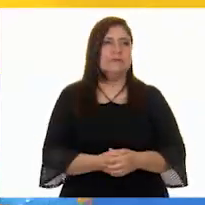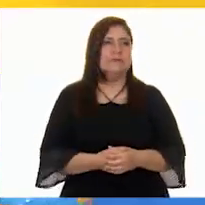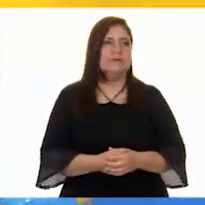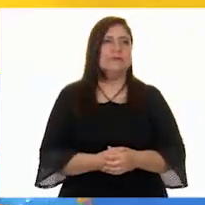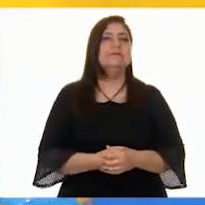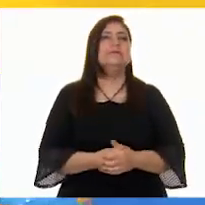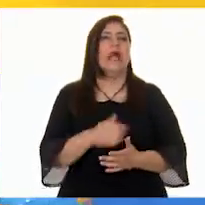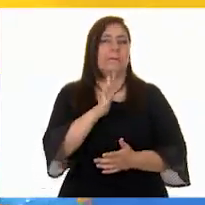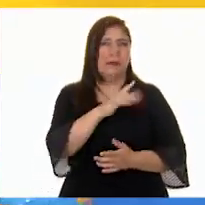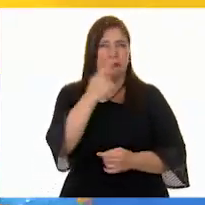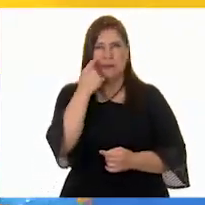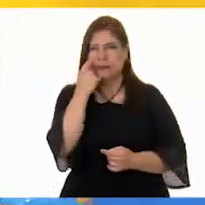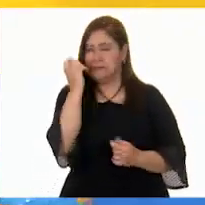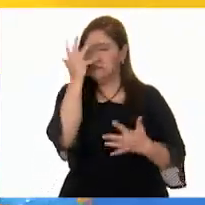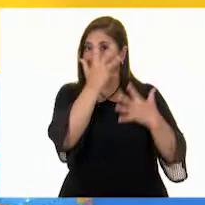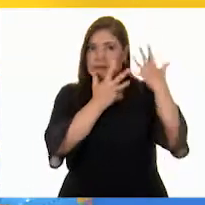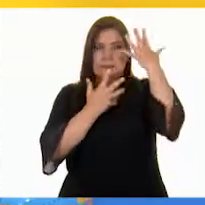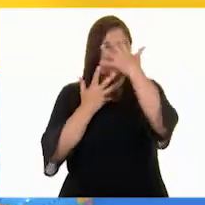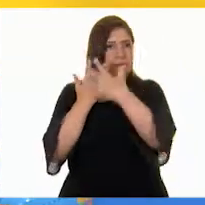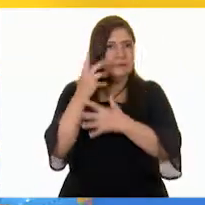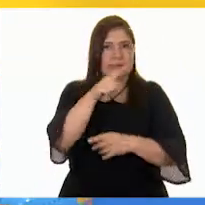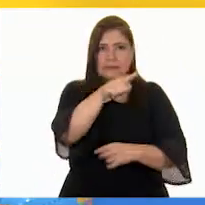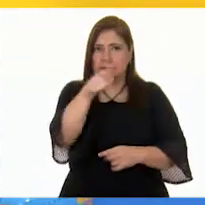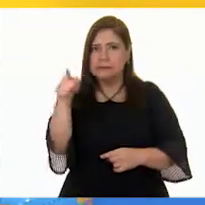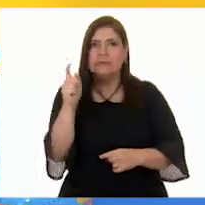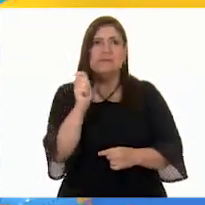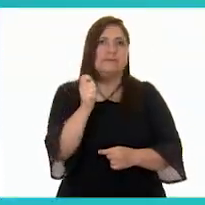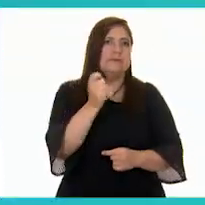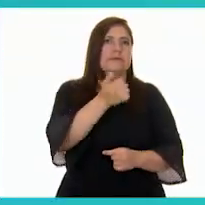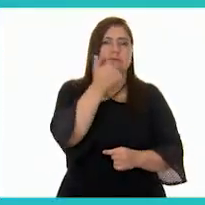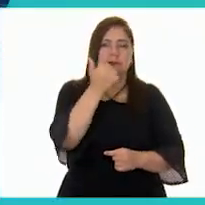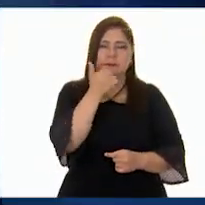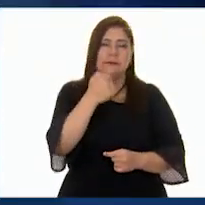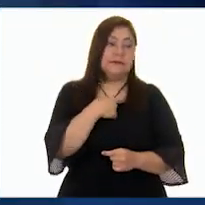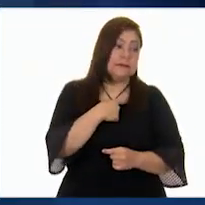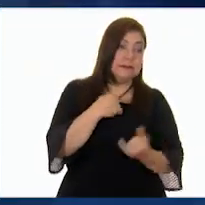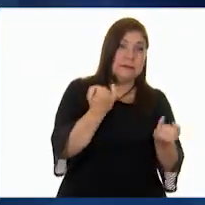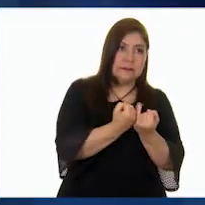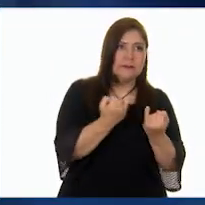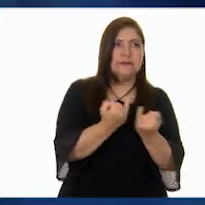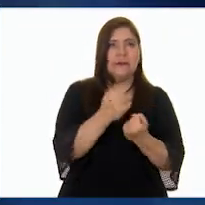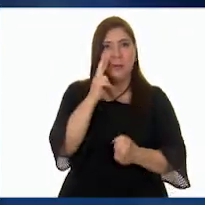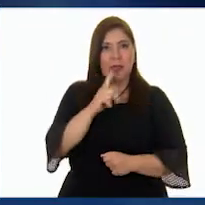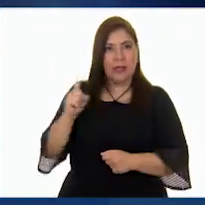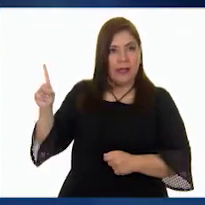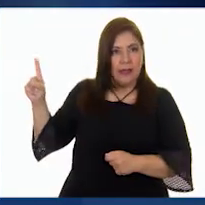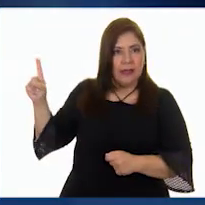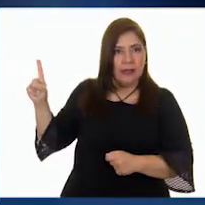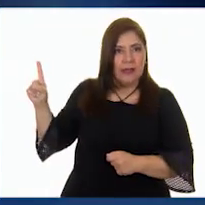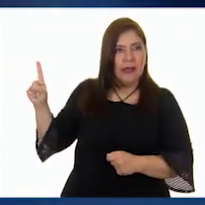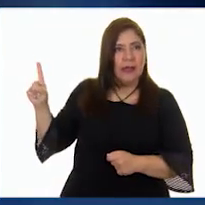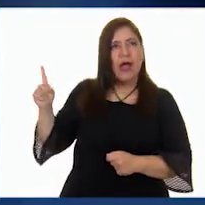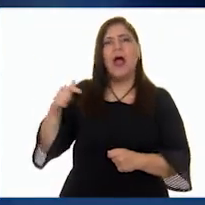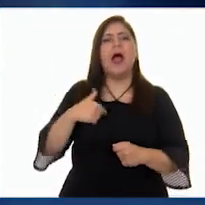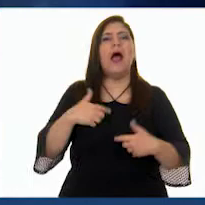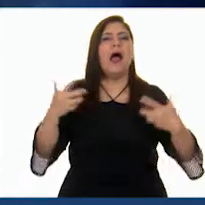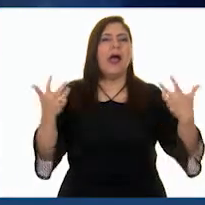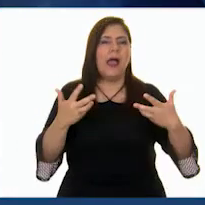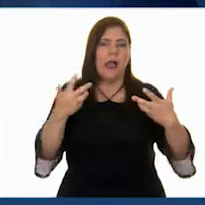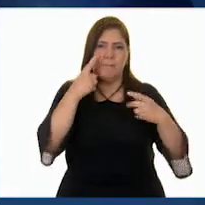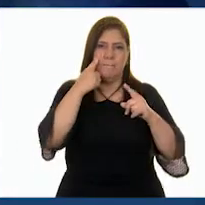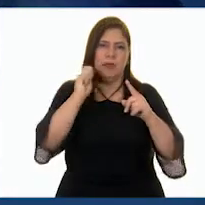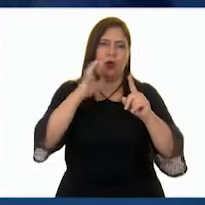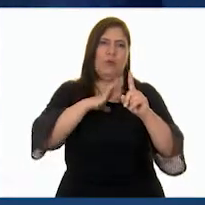Para que no sea tan confuso para todas nosotras y para quien nos ve del otro lado, hagamos un